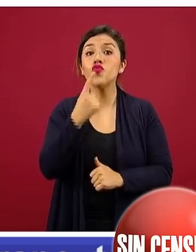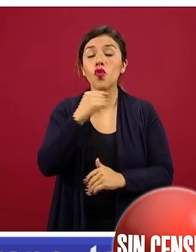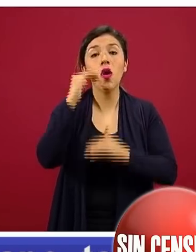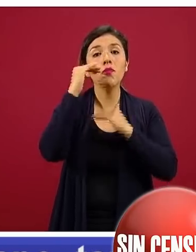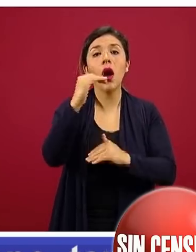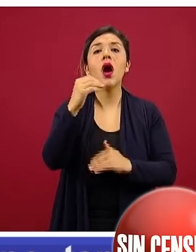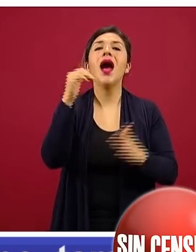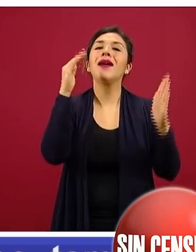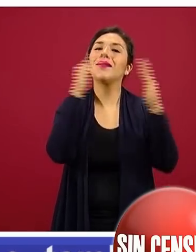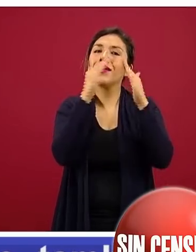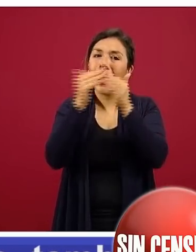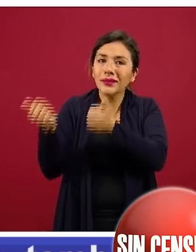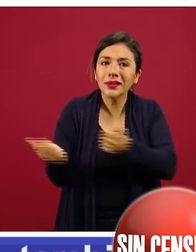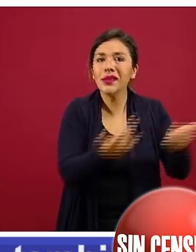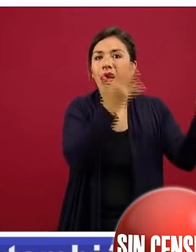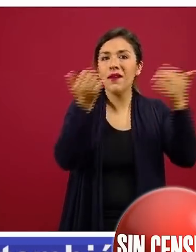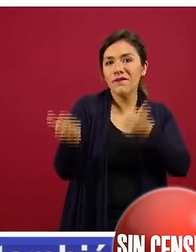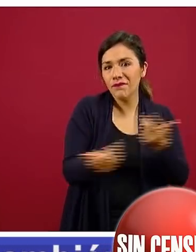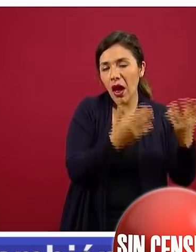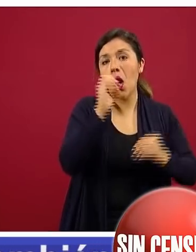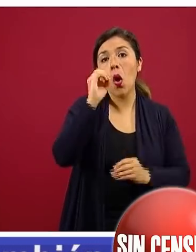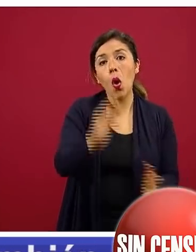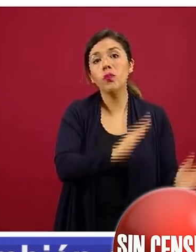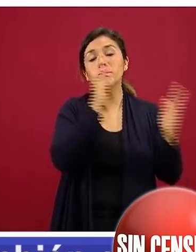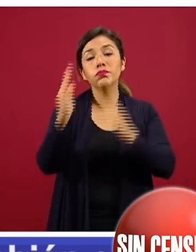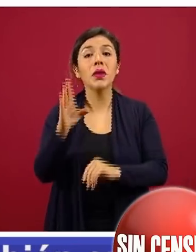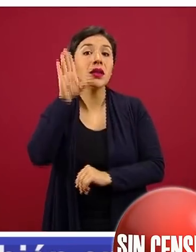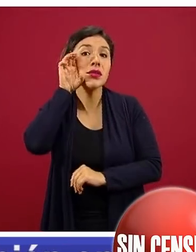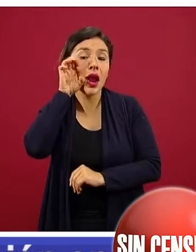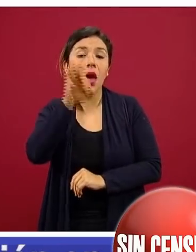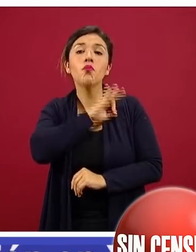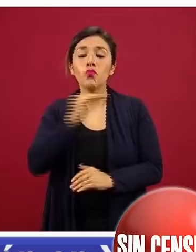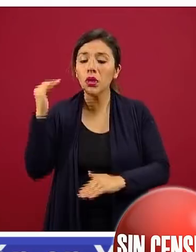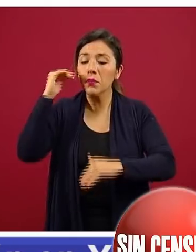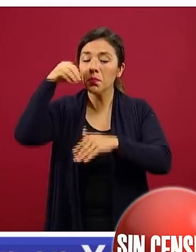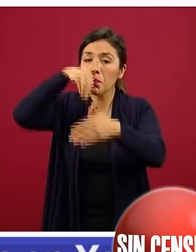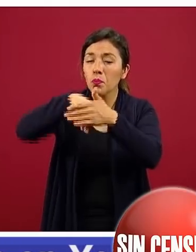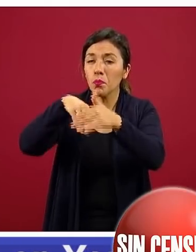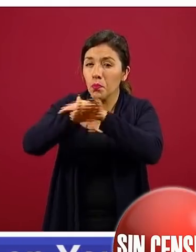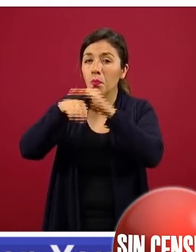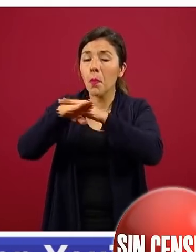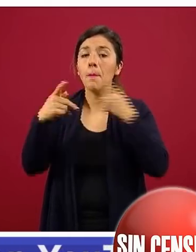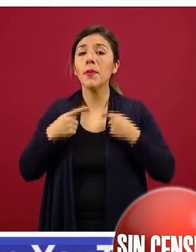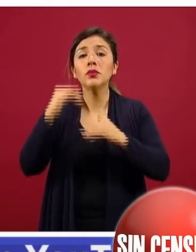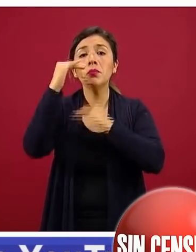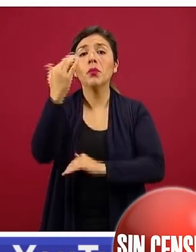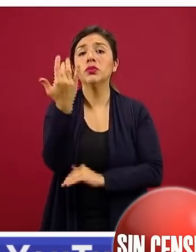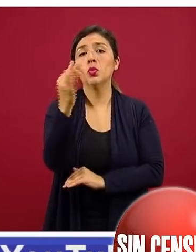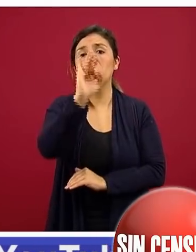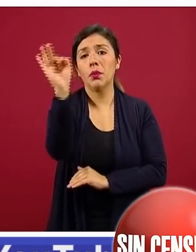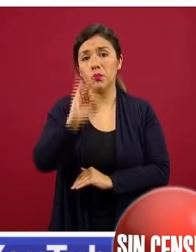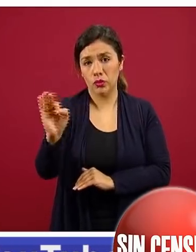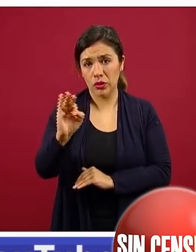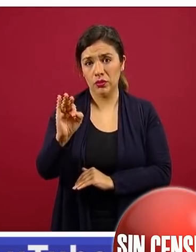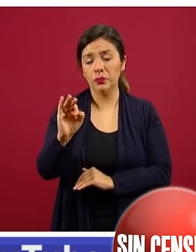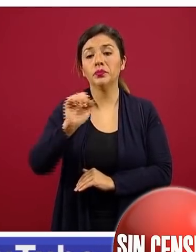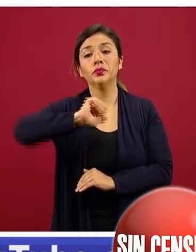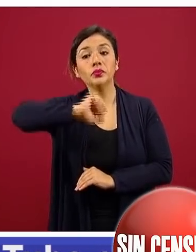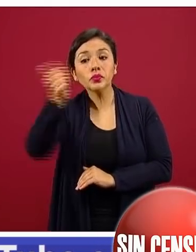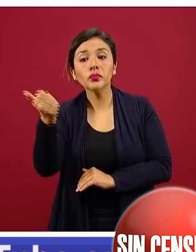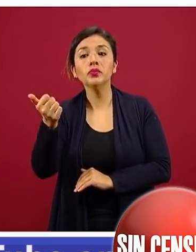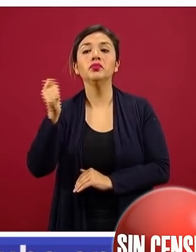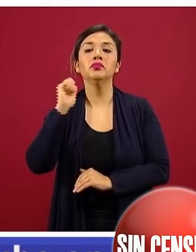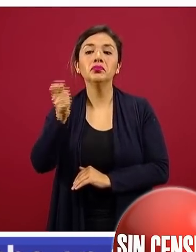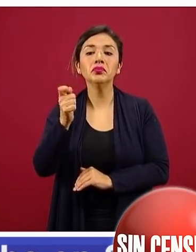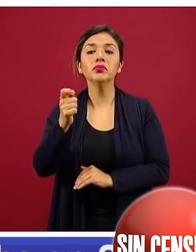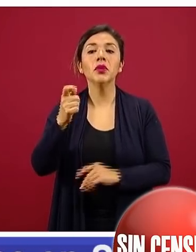semáforo rojo y que pueden pasar al 50% de su ocupación durante el semáforo naranja. Otros servicios